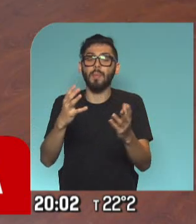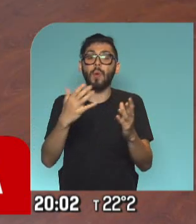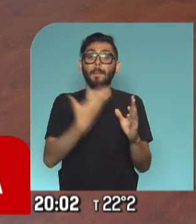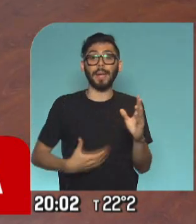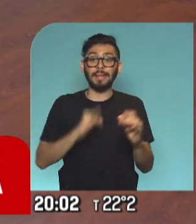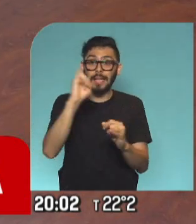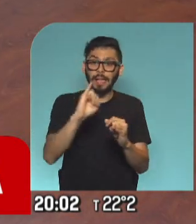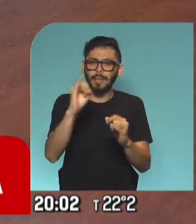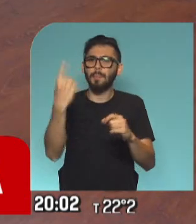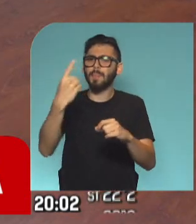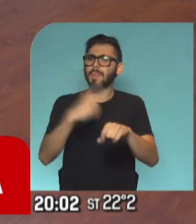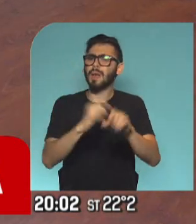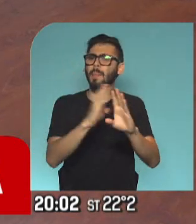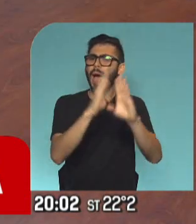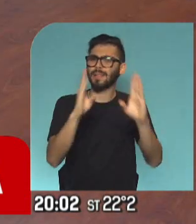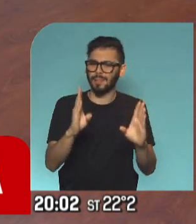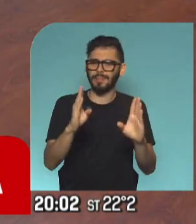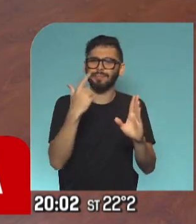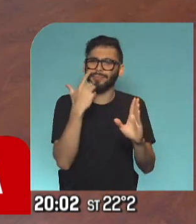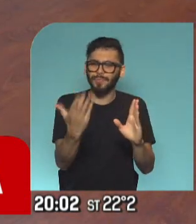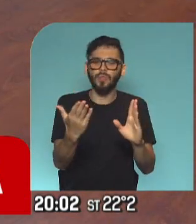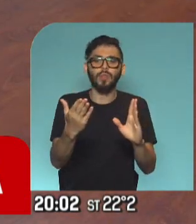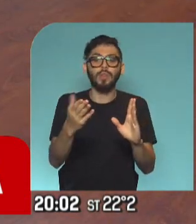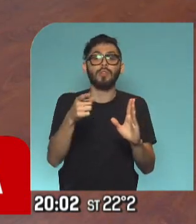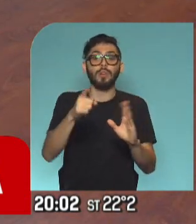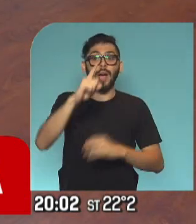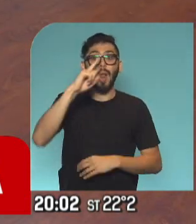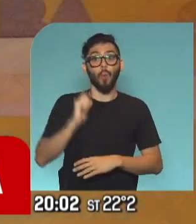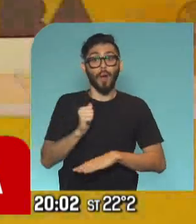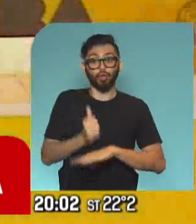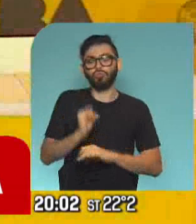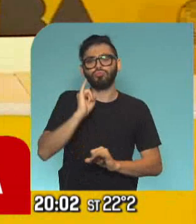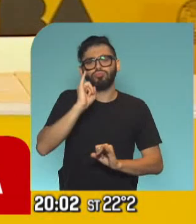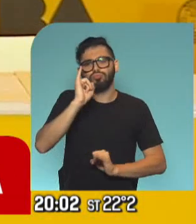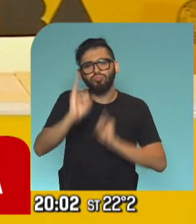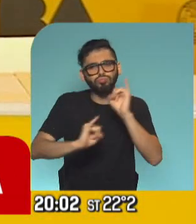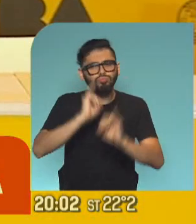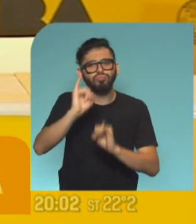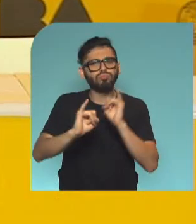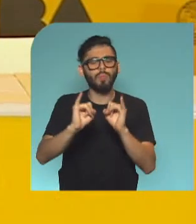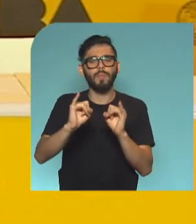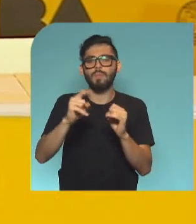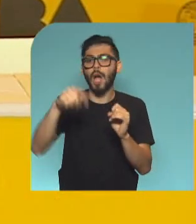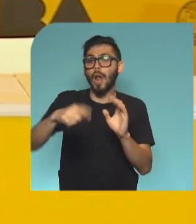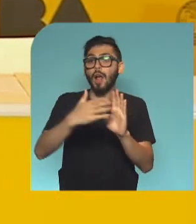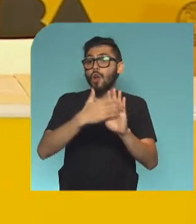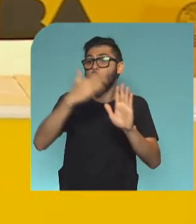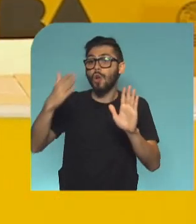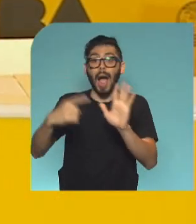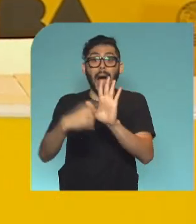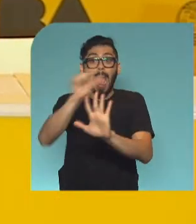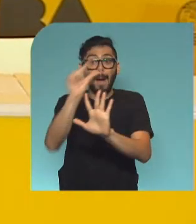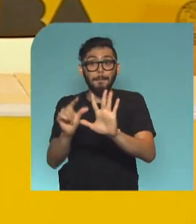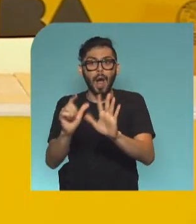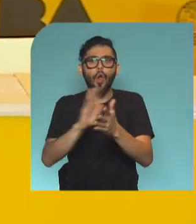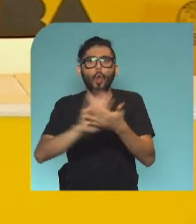presidente de la Nación donde él empezaba a contar de qué se trata el próximo paso en el AMBA. Allí